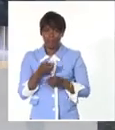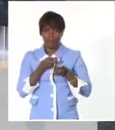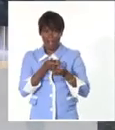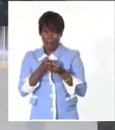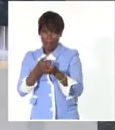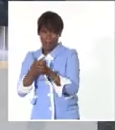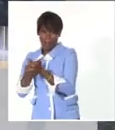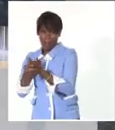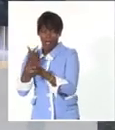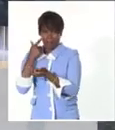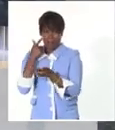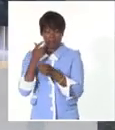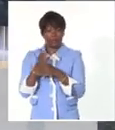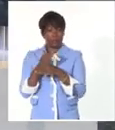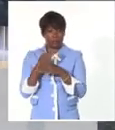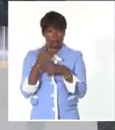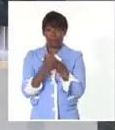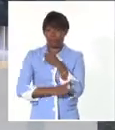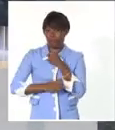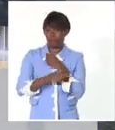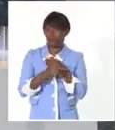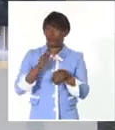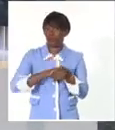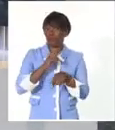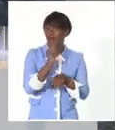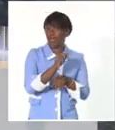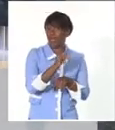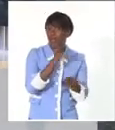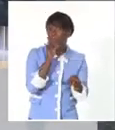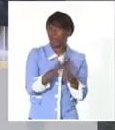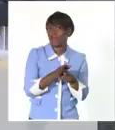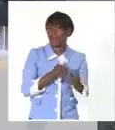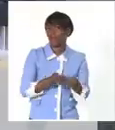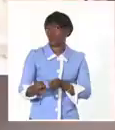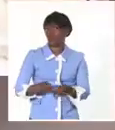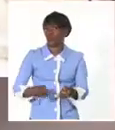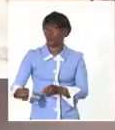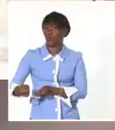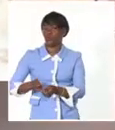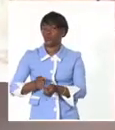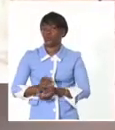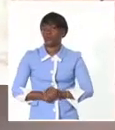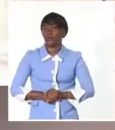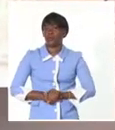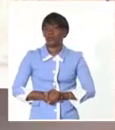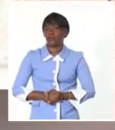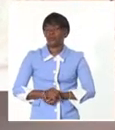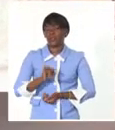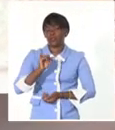como pretexto para aplicar la política estadounidense. Cada 6